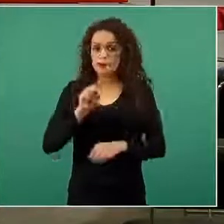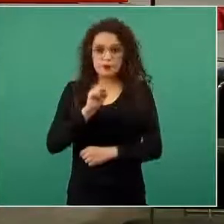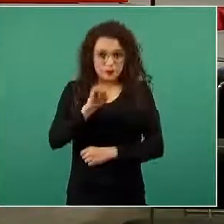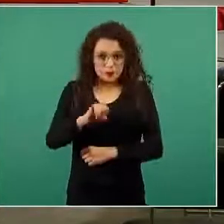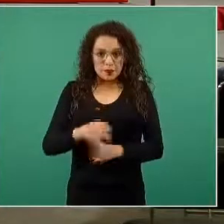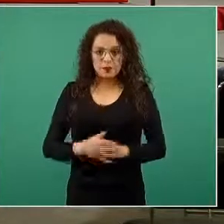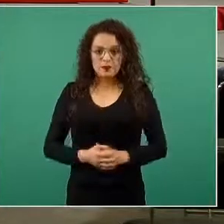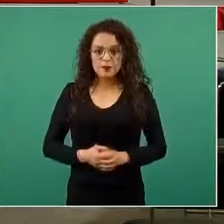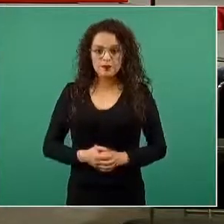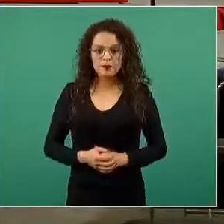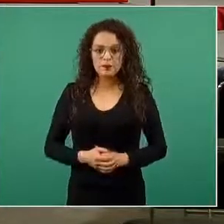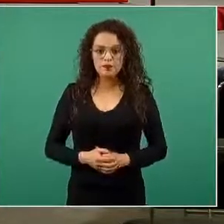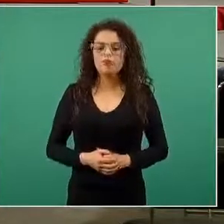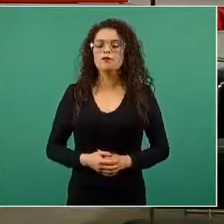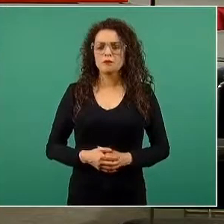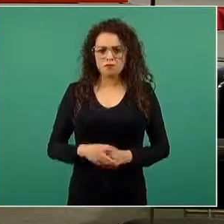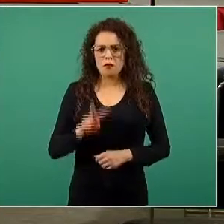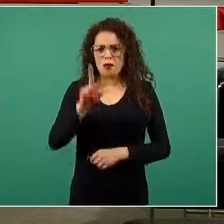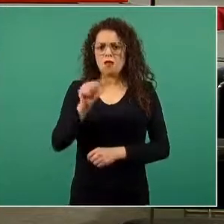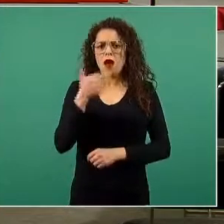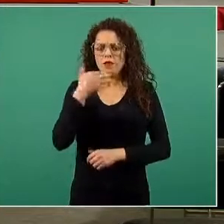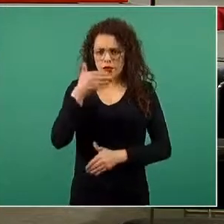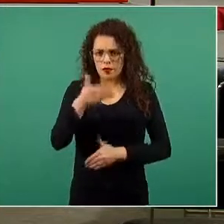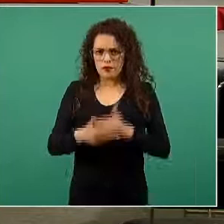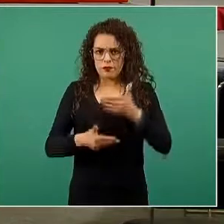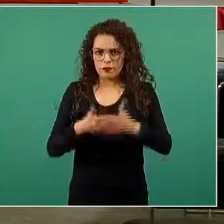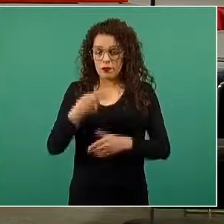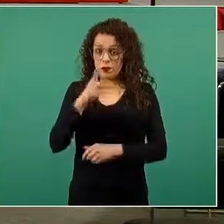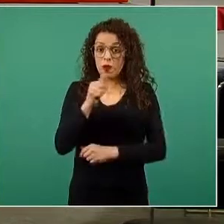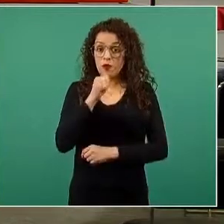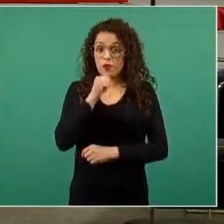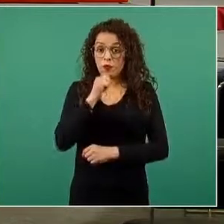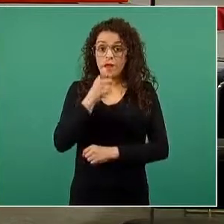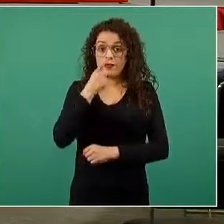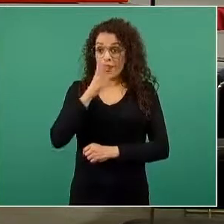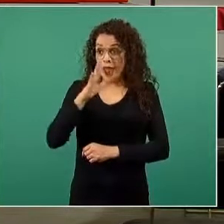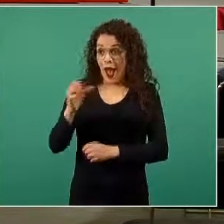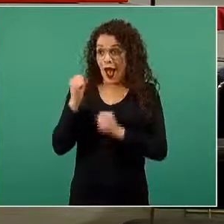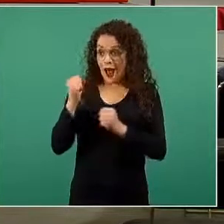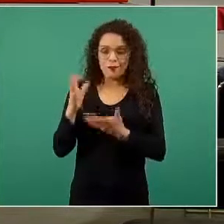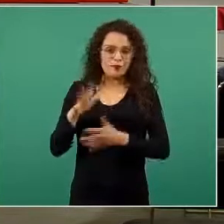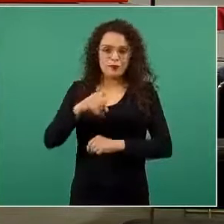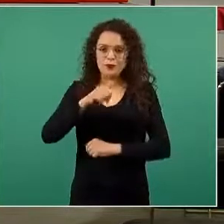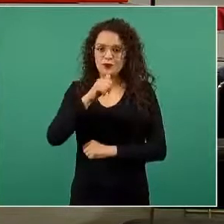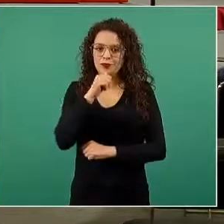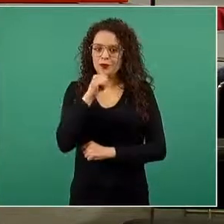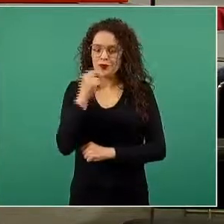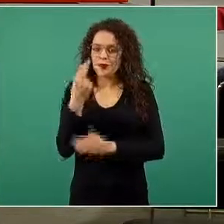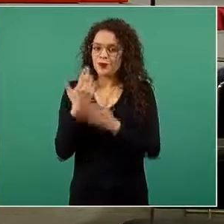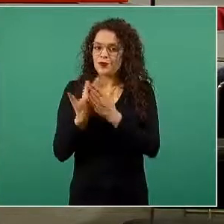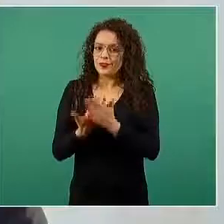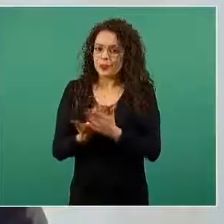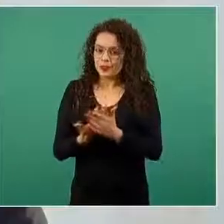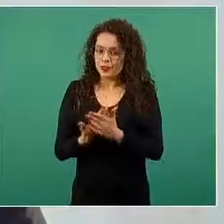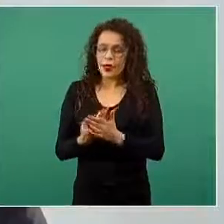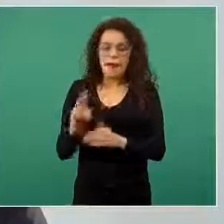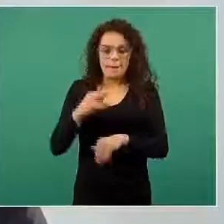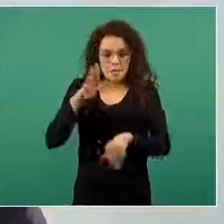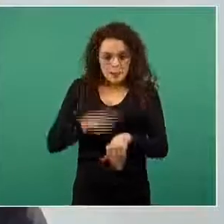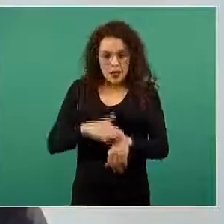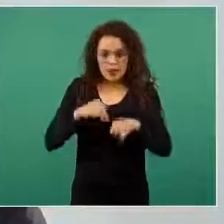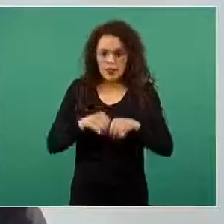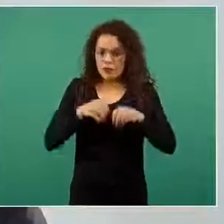Vamos por muy buen camino, pero todavía no queremos cantar victorias. O sea, queremos tener más